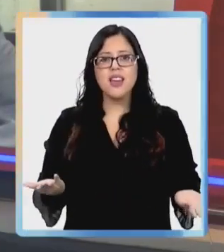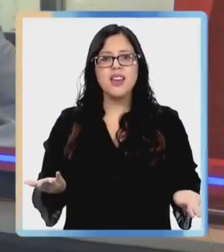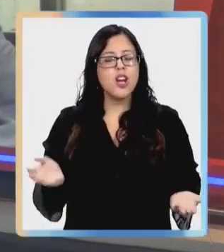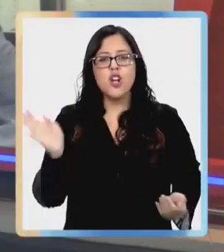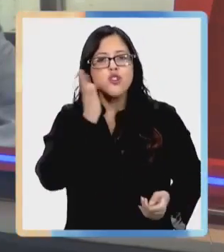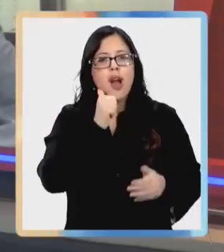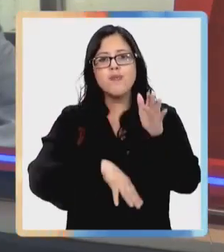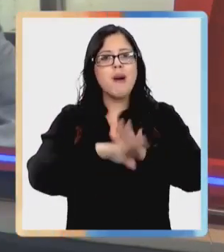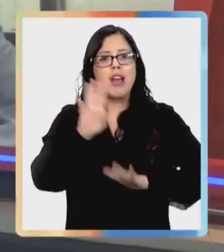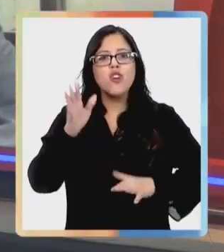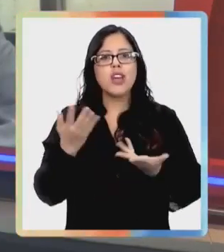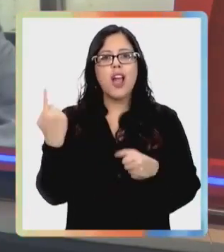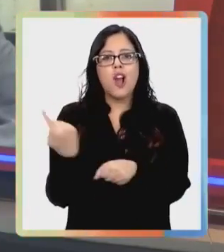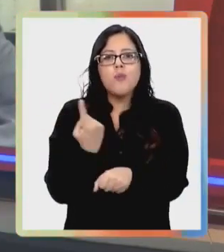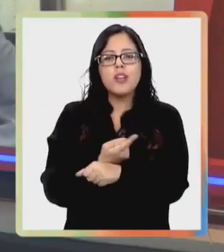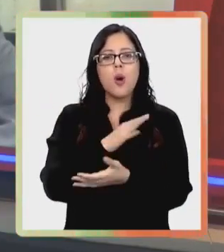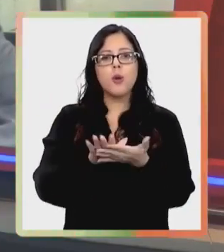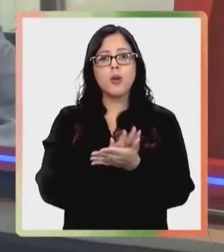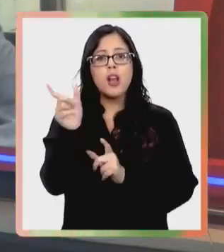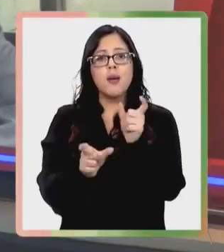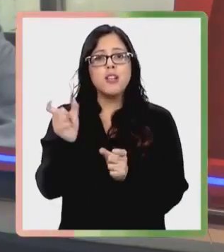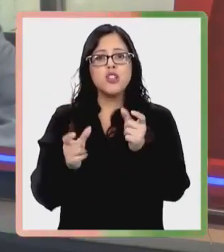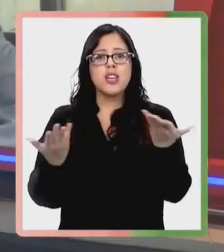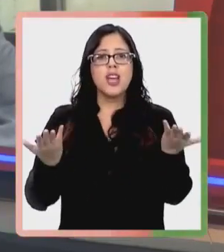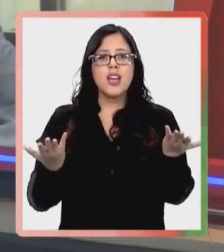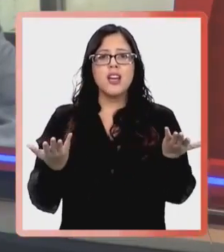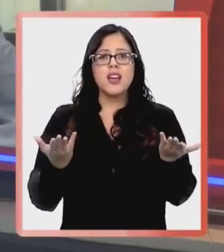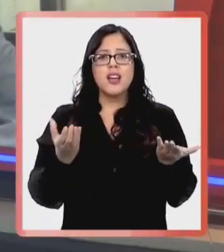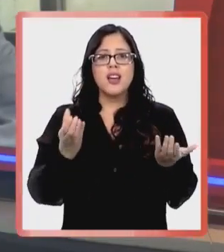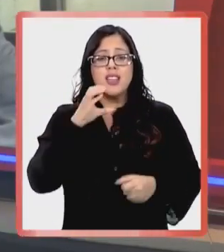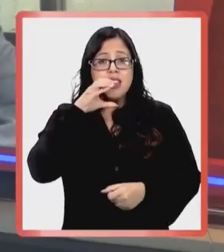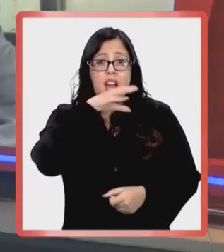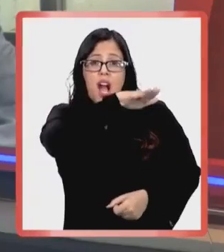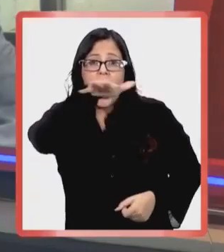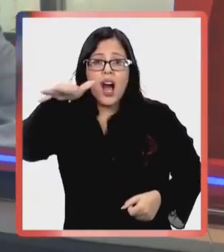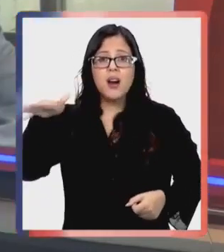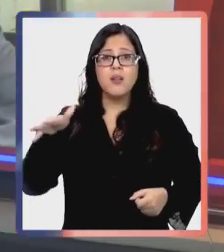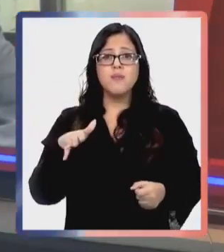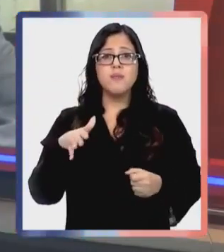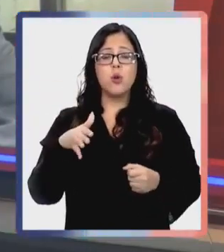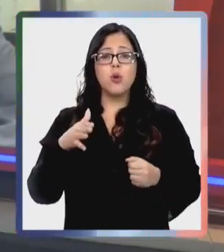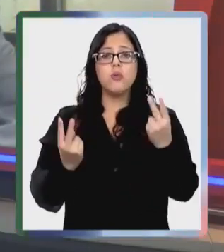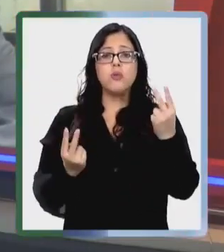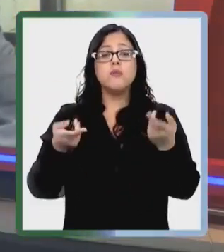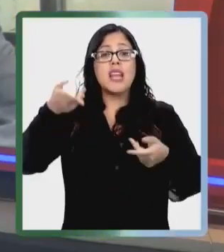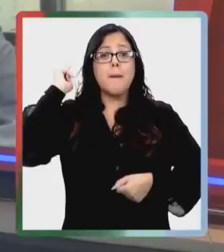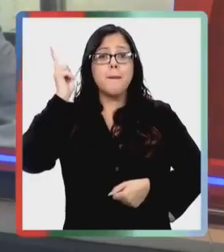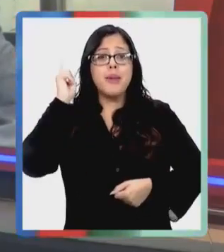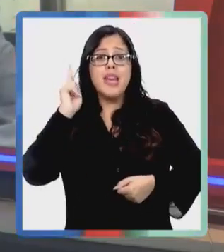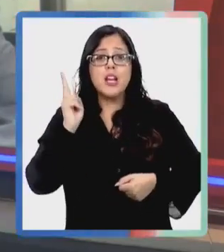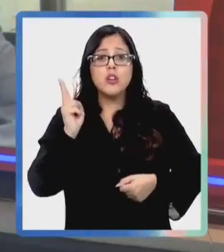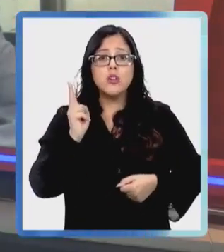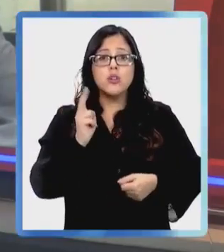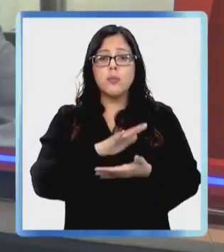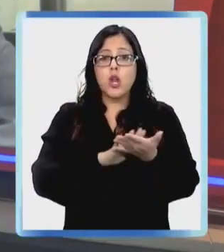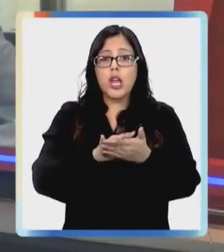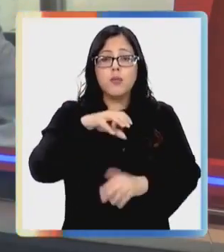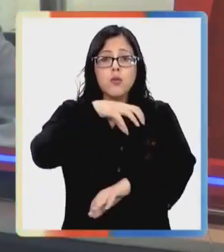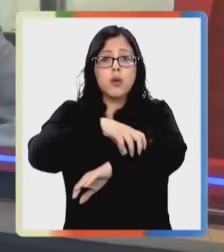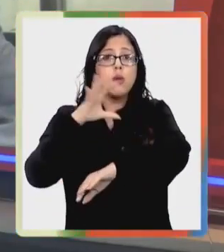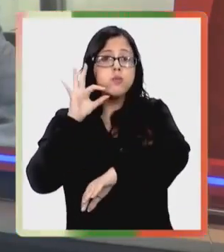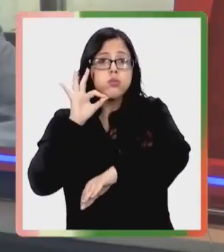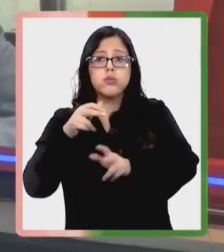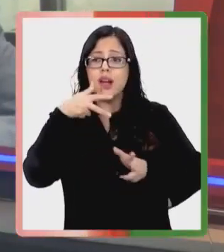sí, no hay mayor discusión. La gente que viaja desde el transporte rural, desde la zona rural a las ciudades, imagino